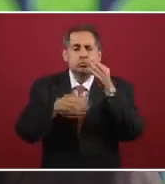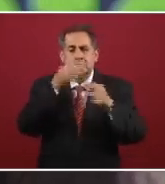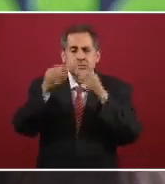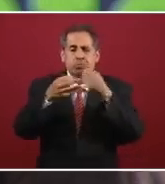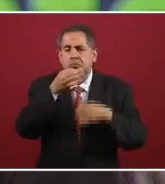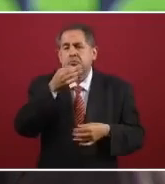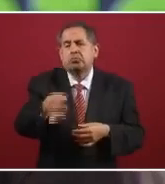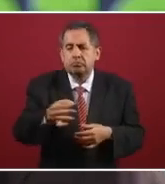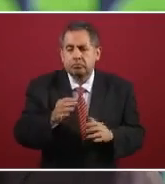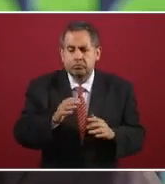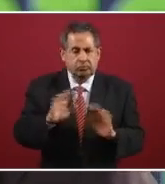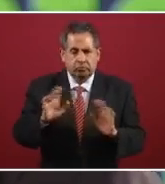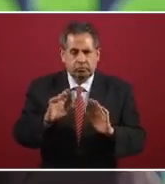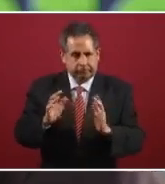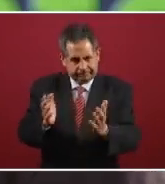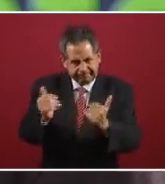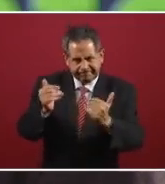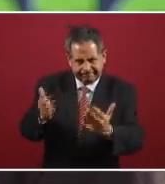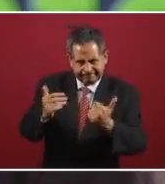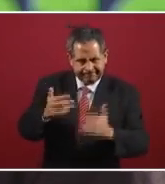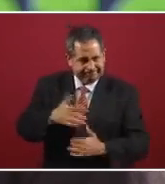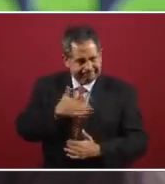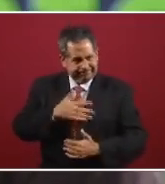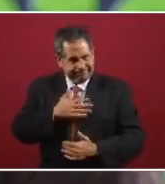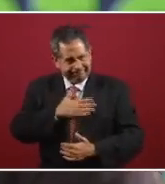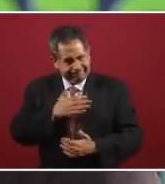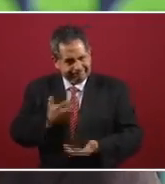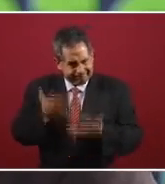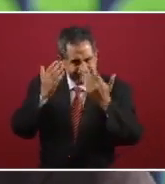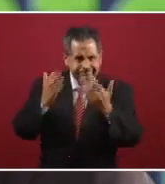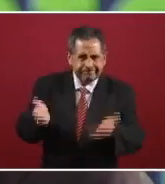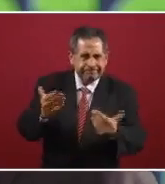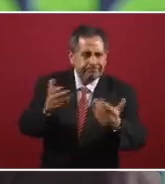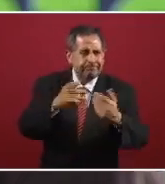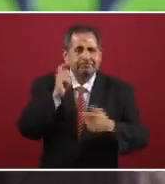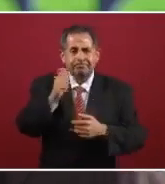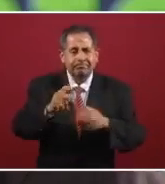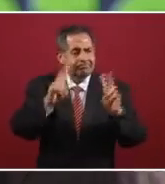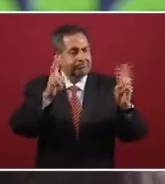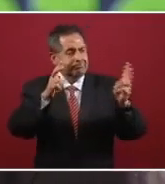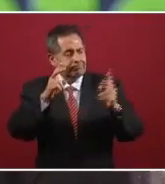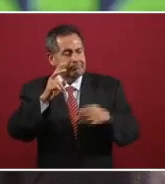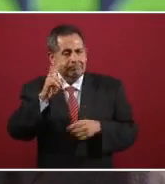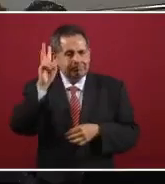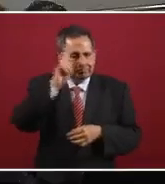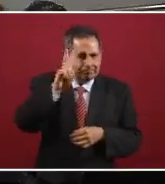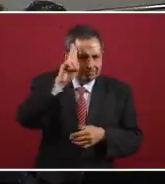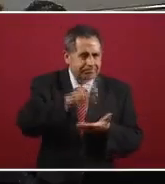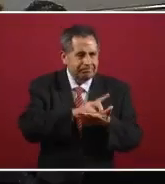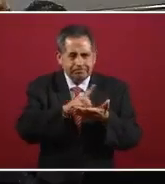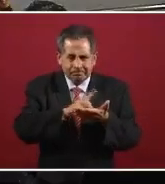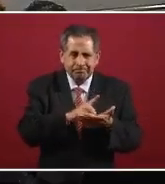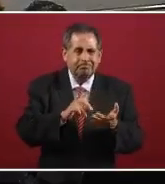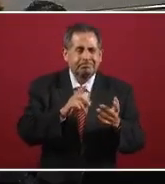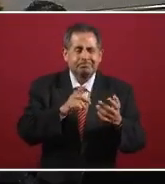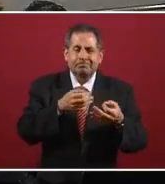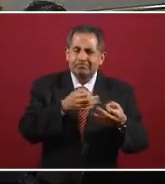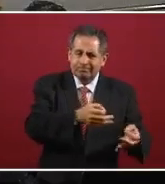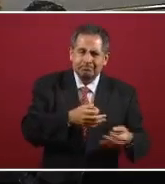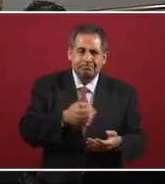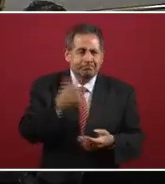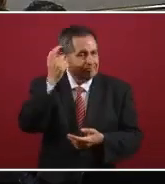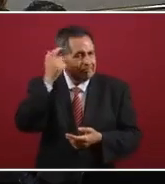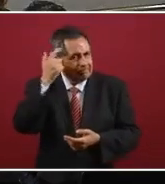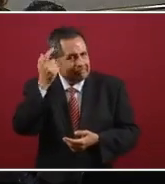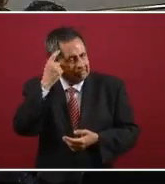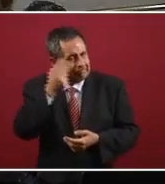trata de una activación, de hacer conciencia de que el tema de adicciones, de salud emocional, salud mental, la cultura de